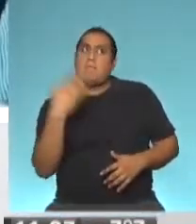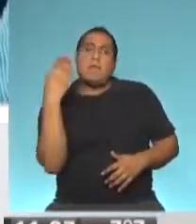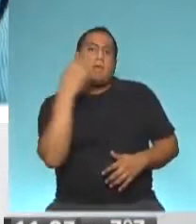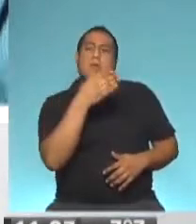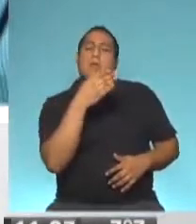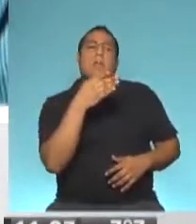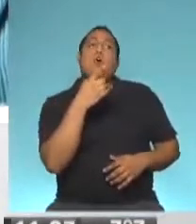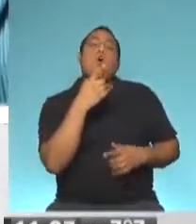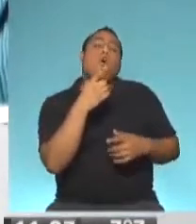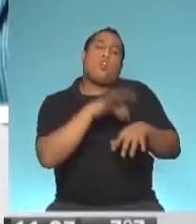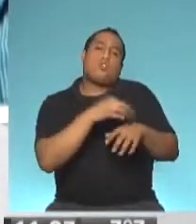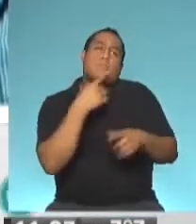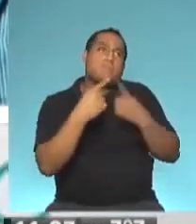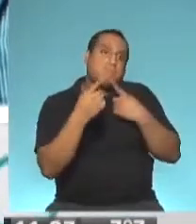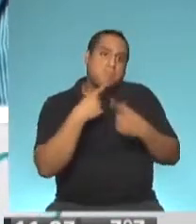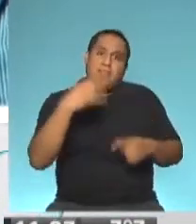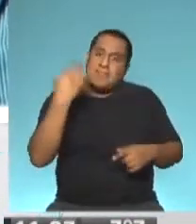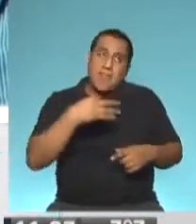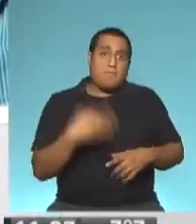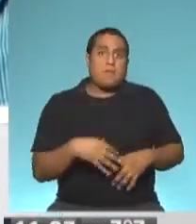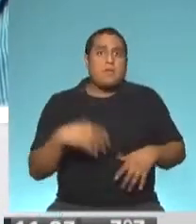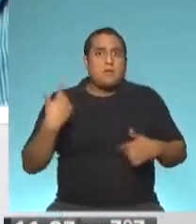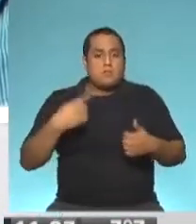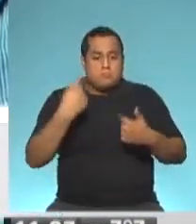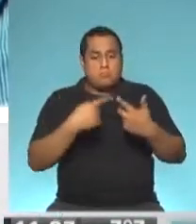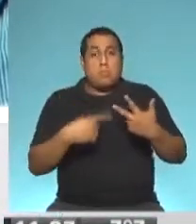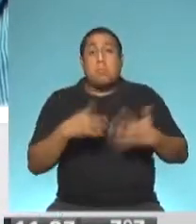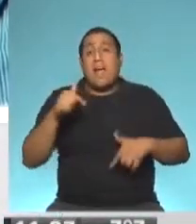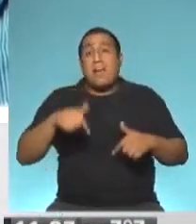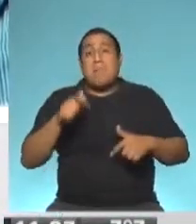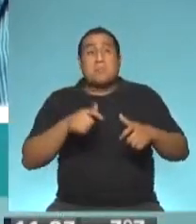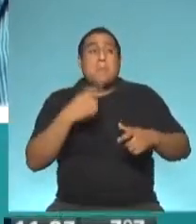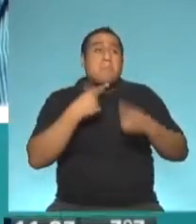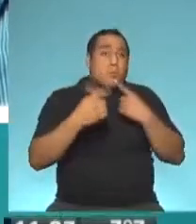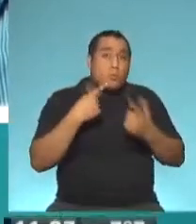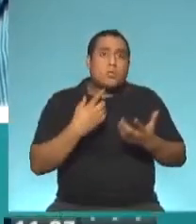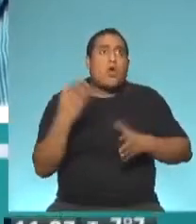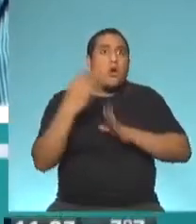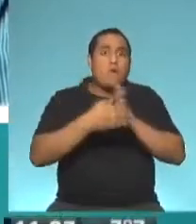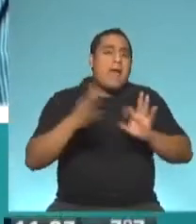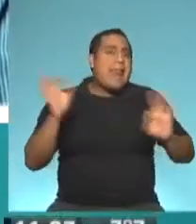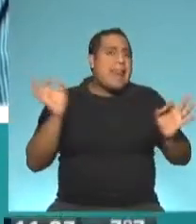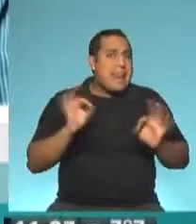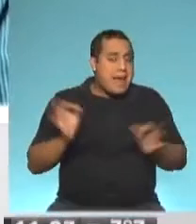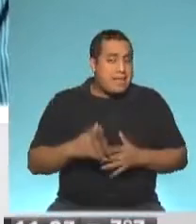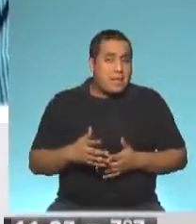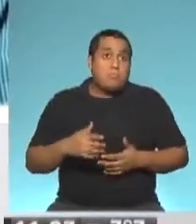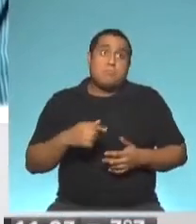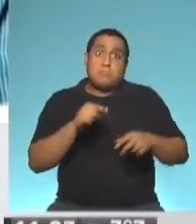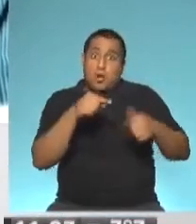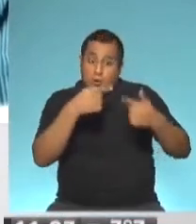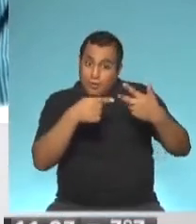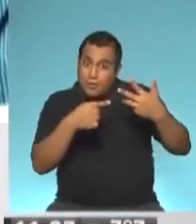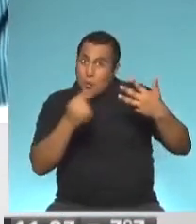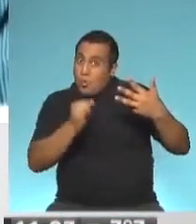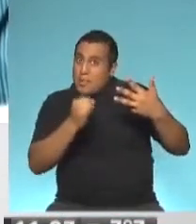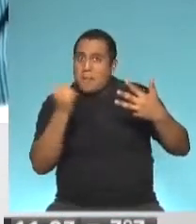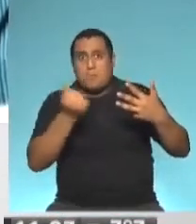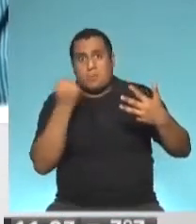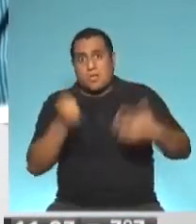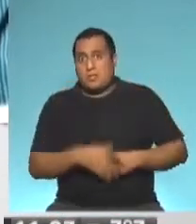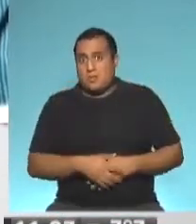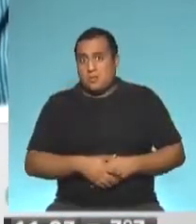porque estamos hablando de que hay un descenso en las consultas, en este caso, que son fundamentales, si hablamos de estas características, de estos